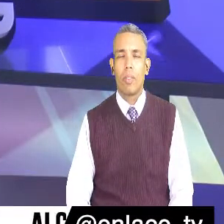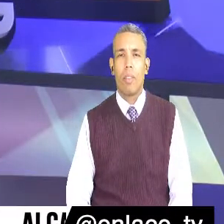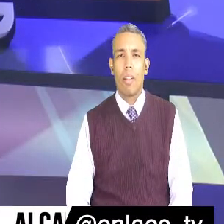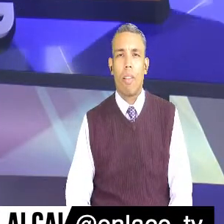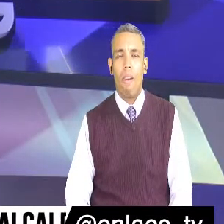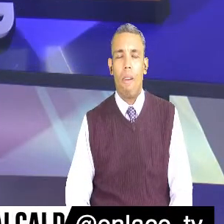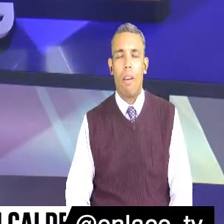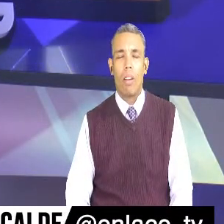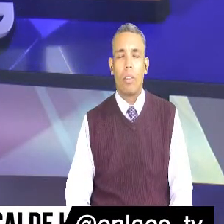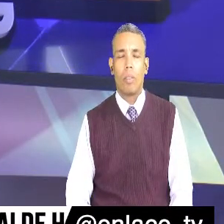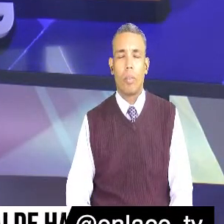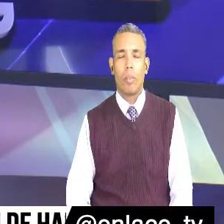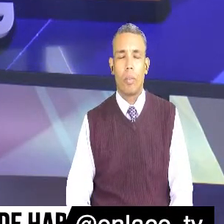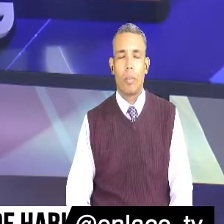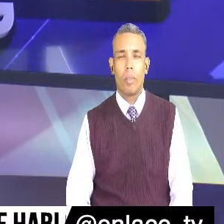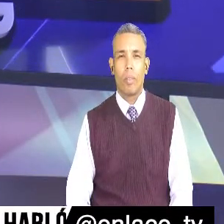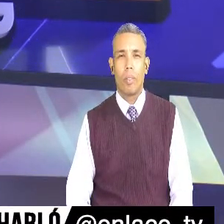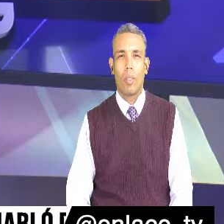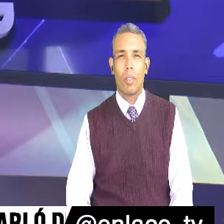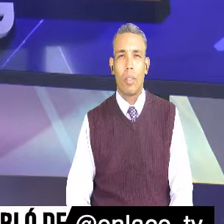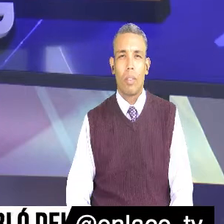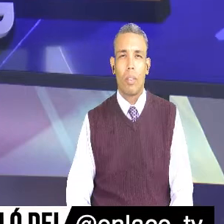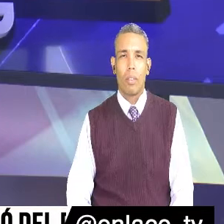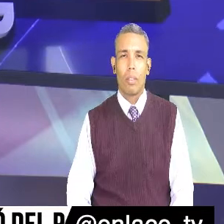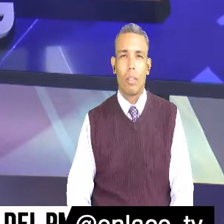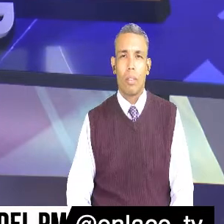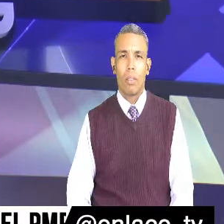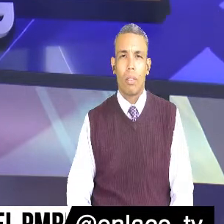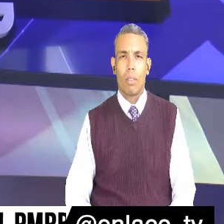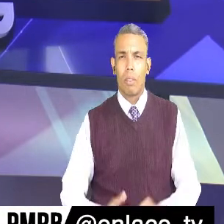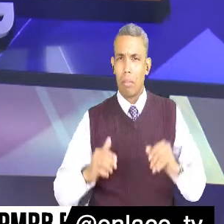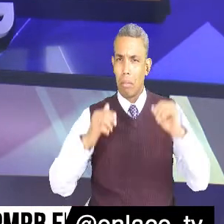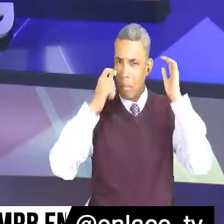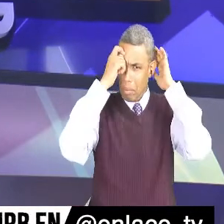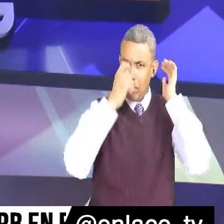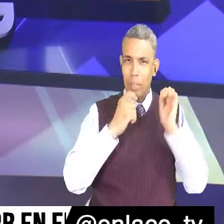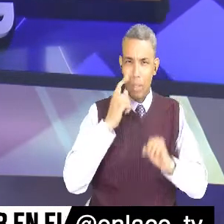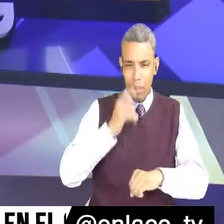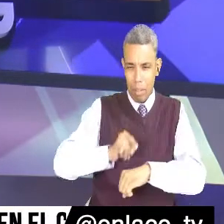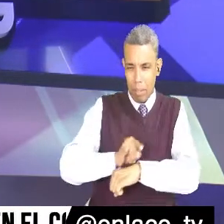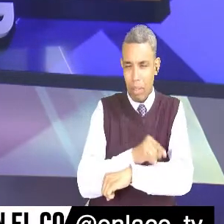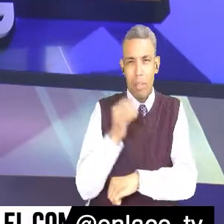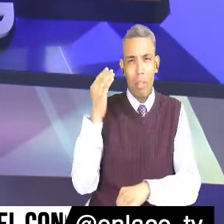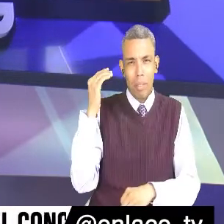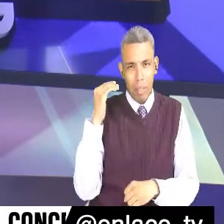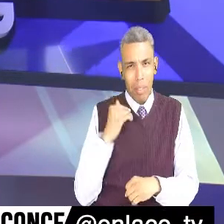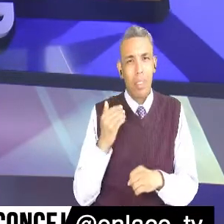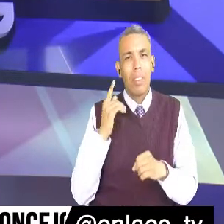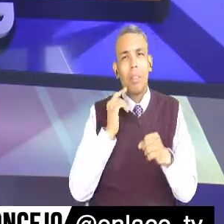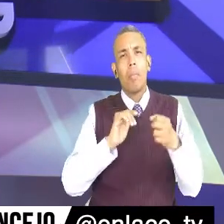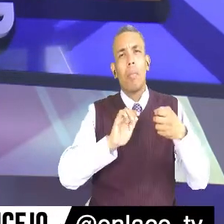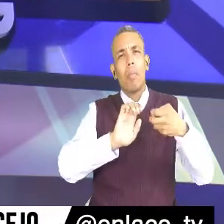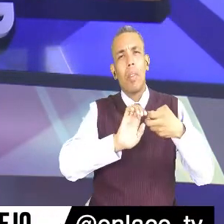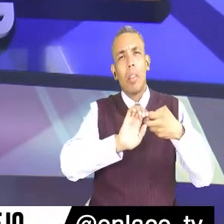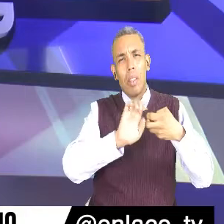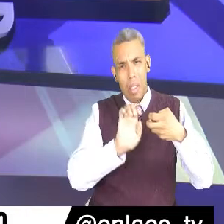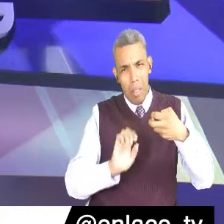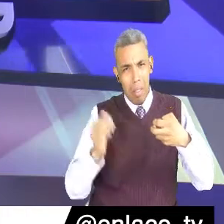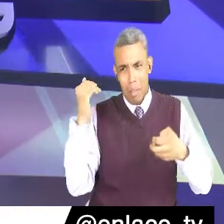Y en otras noticias, personal que prestó servicios como vigilantes a empresa contratista de la AS Barranca Bermeja aseguran que hace un año no les pagan